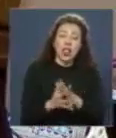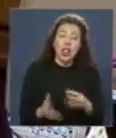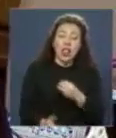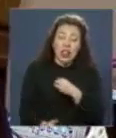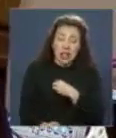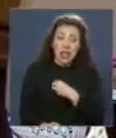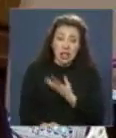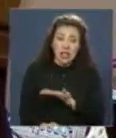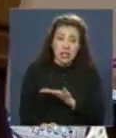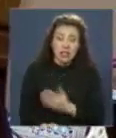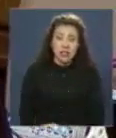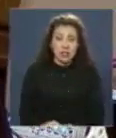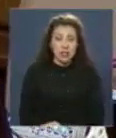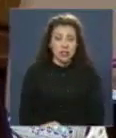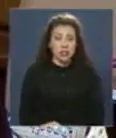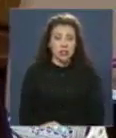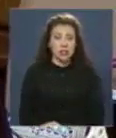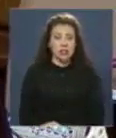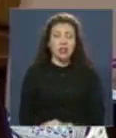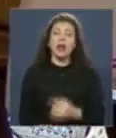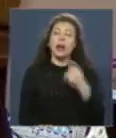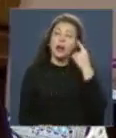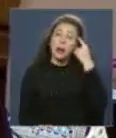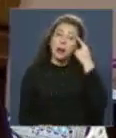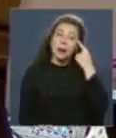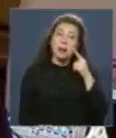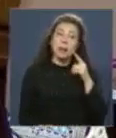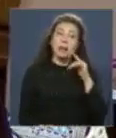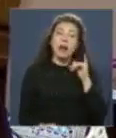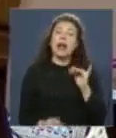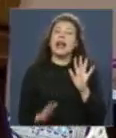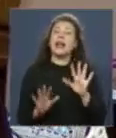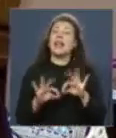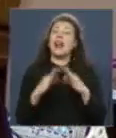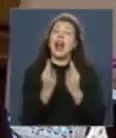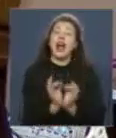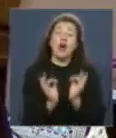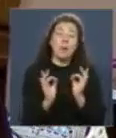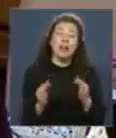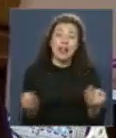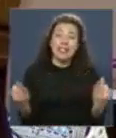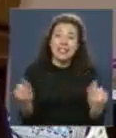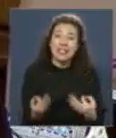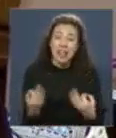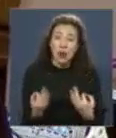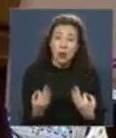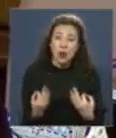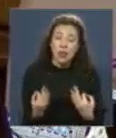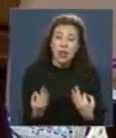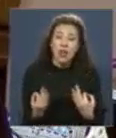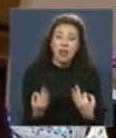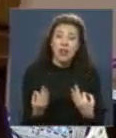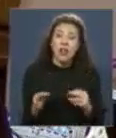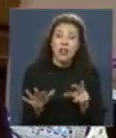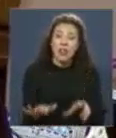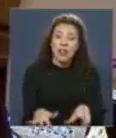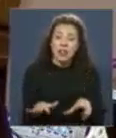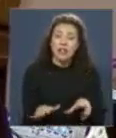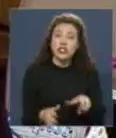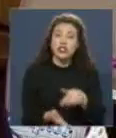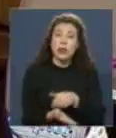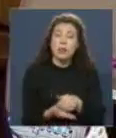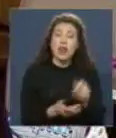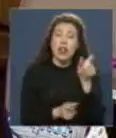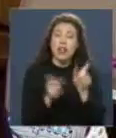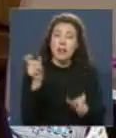esta. O por lo menos, para que quede la absoluta convicción en los 18 millones de habitantes de este